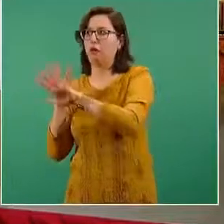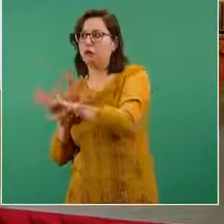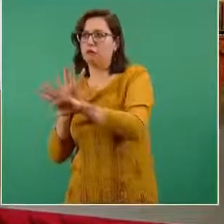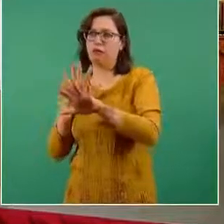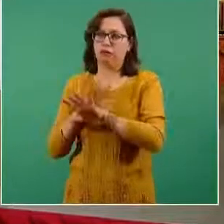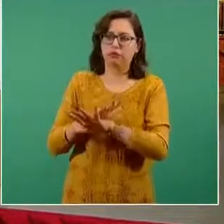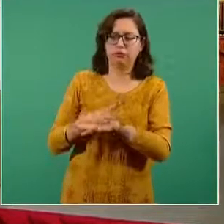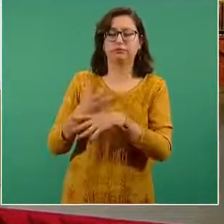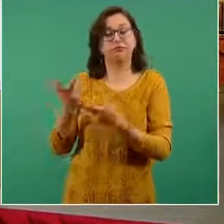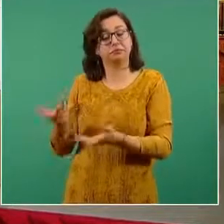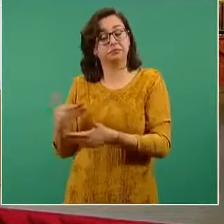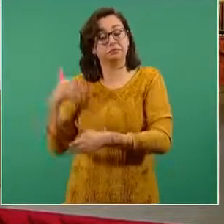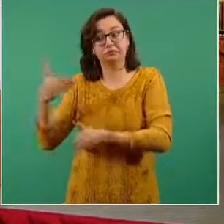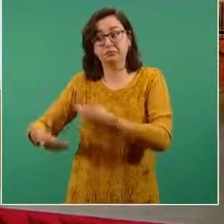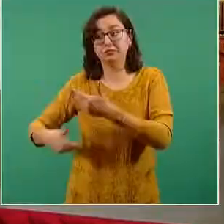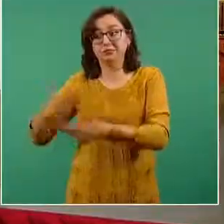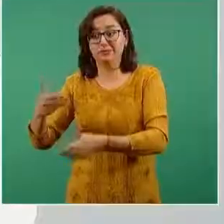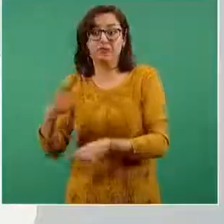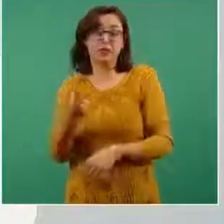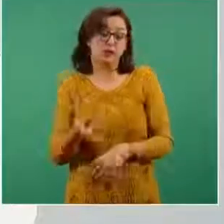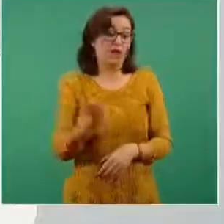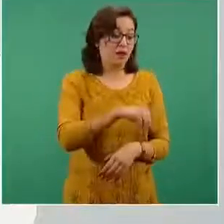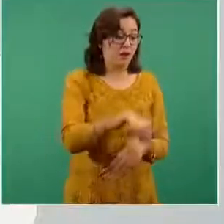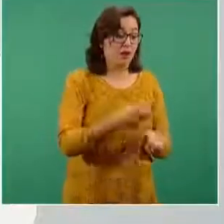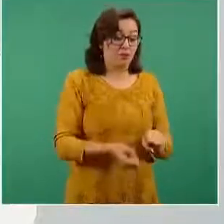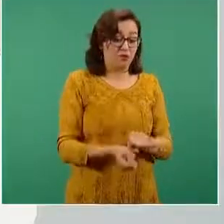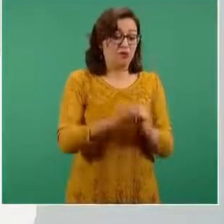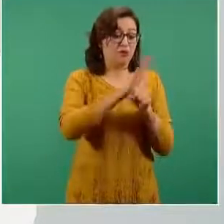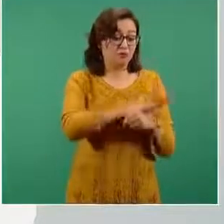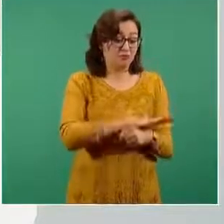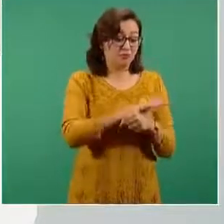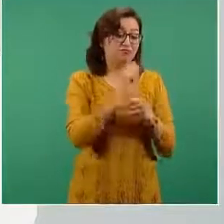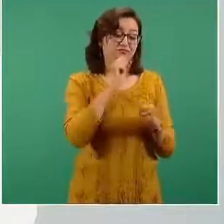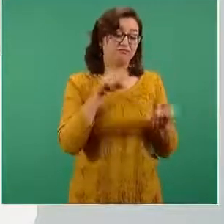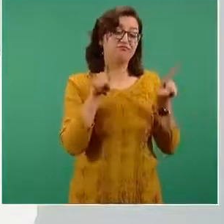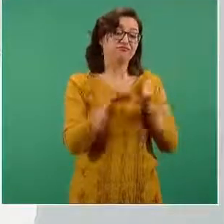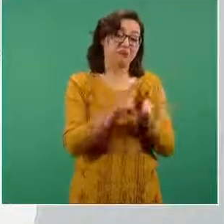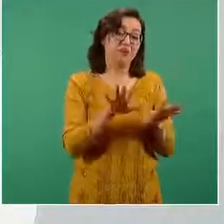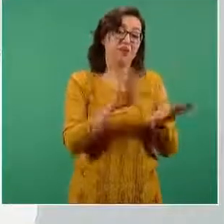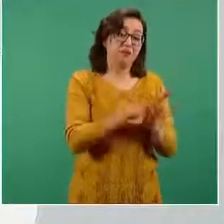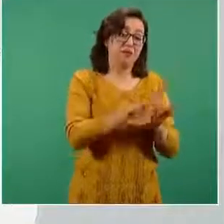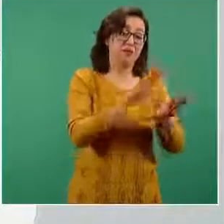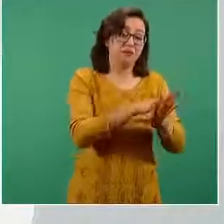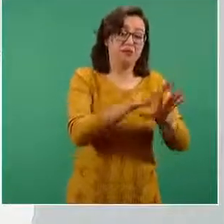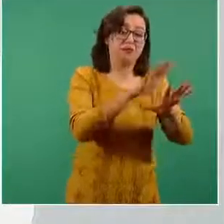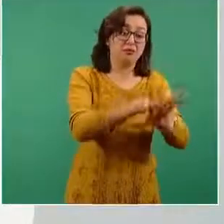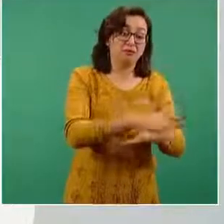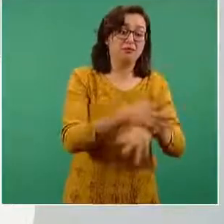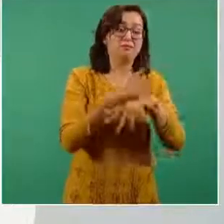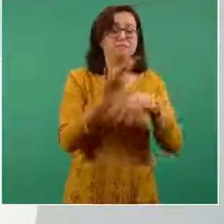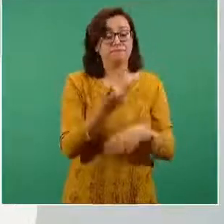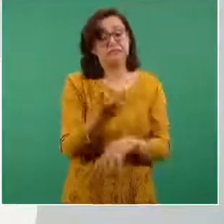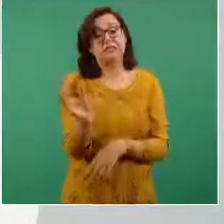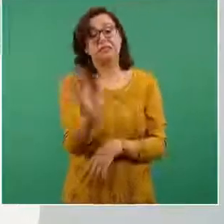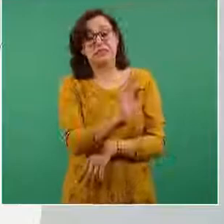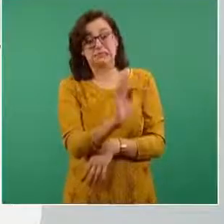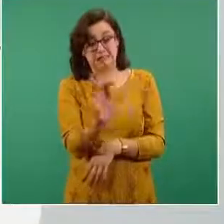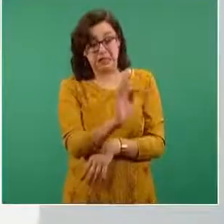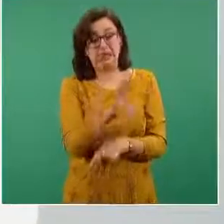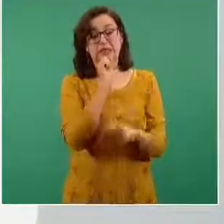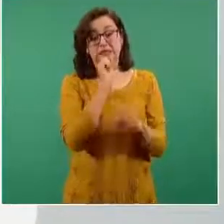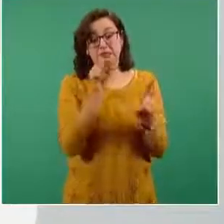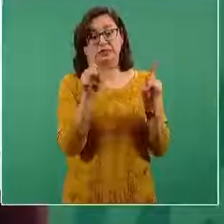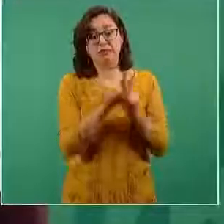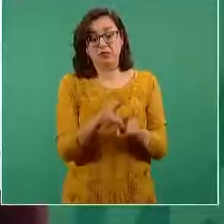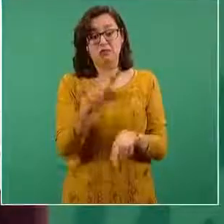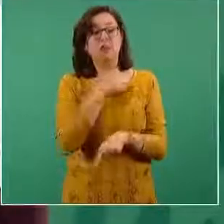Entonces, no nos llamaría la atención o no sería raro que en un momento una vacuna para el virus SARS-CoV-2 más adelante